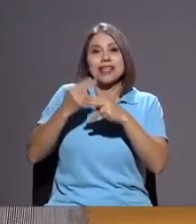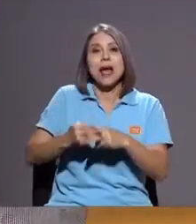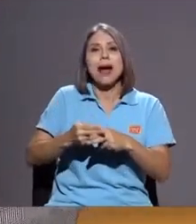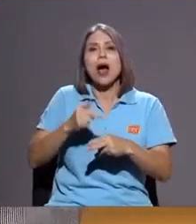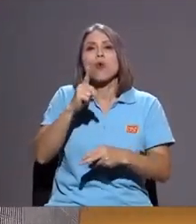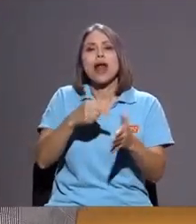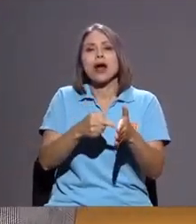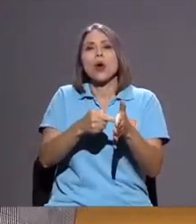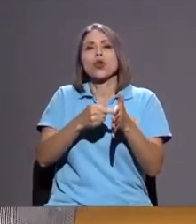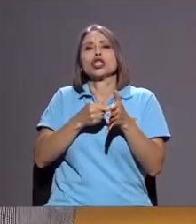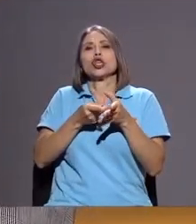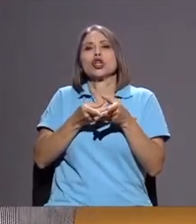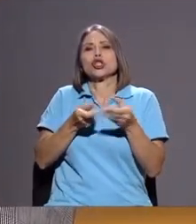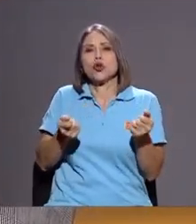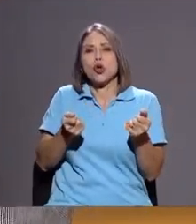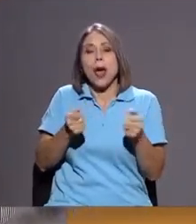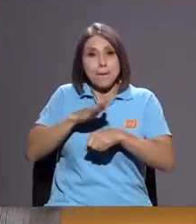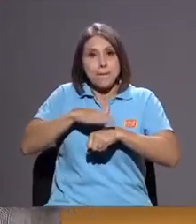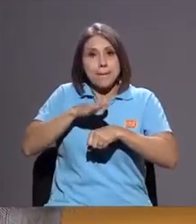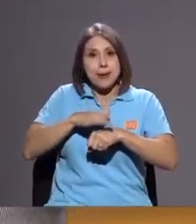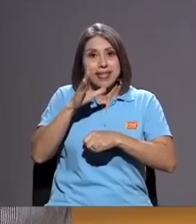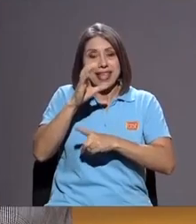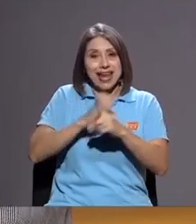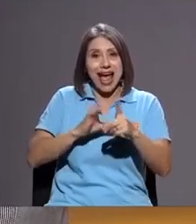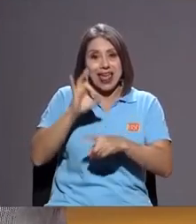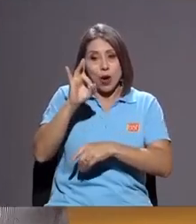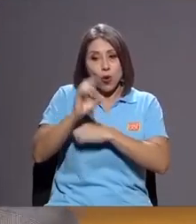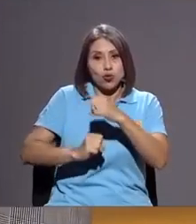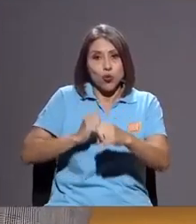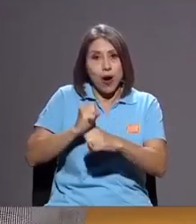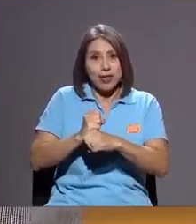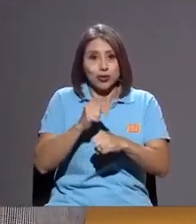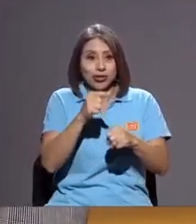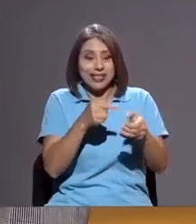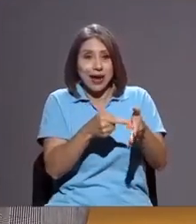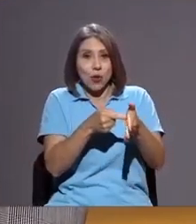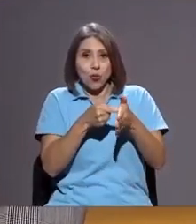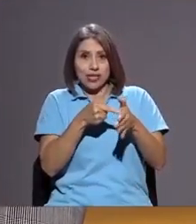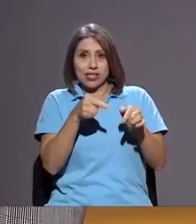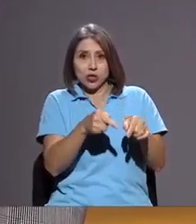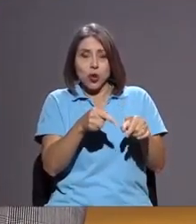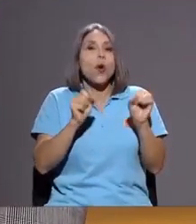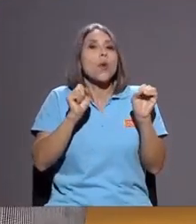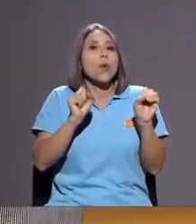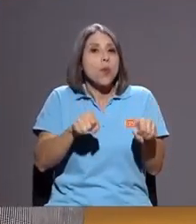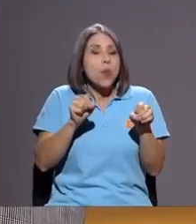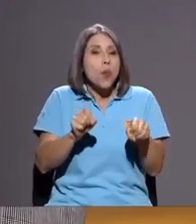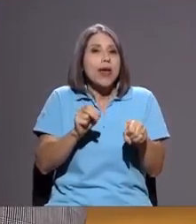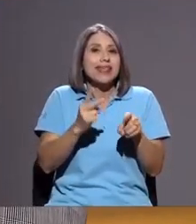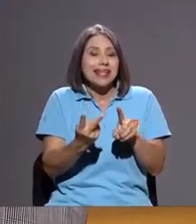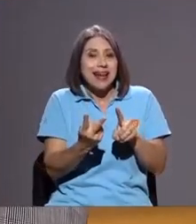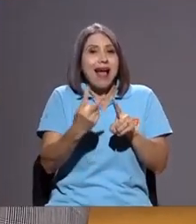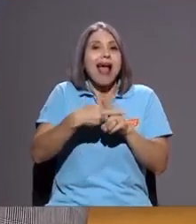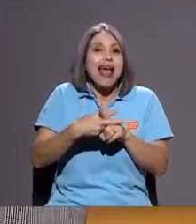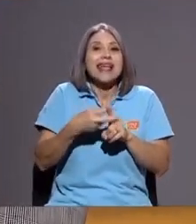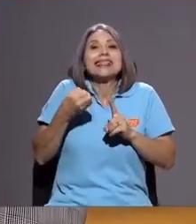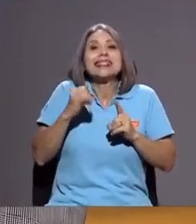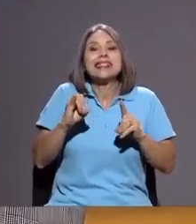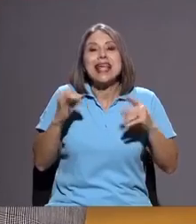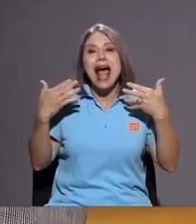que permite que cada 8 años esa condición resolutoria puede ser ejercida si al menos 38